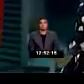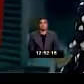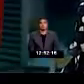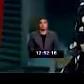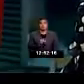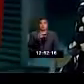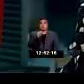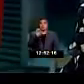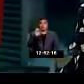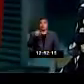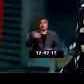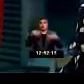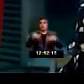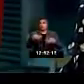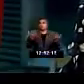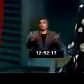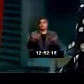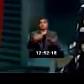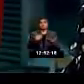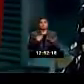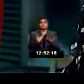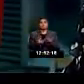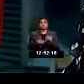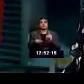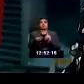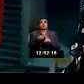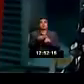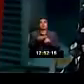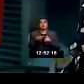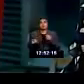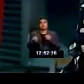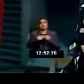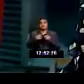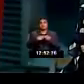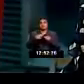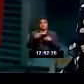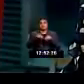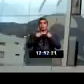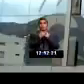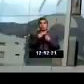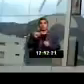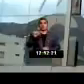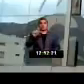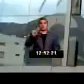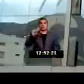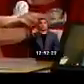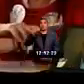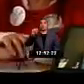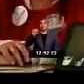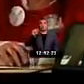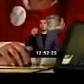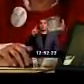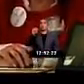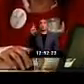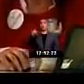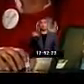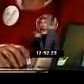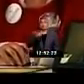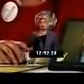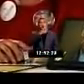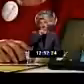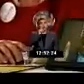El CNE confirmó que recibió documentación por internet de la inscripción del binomio Andrés Arauz Rafael Correa, pese a que